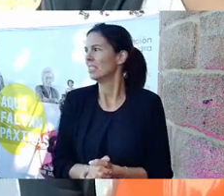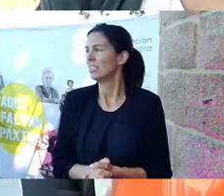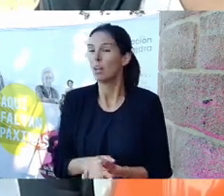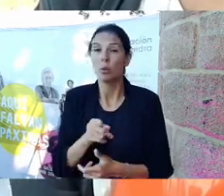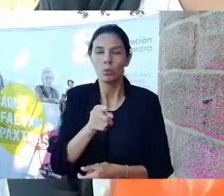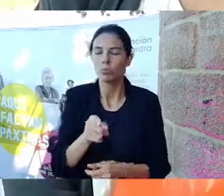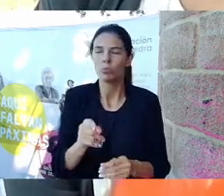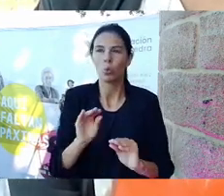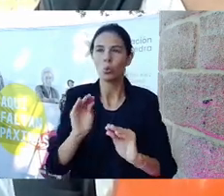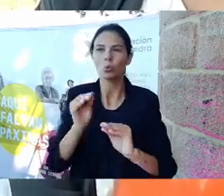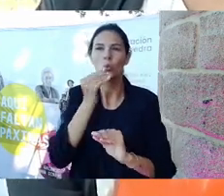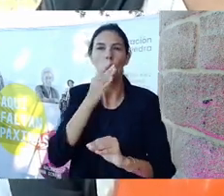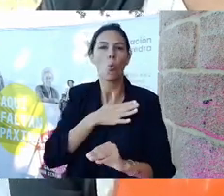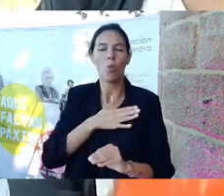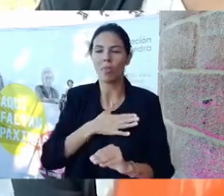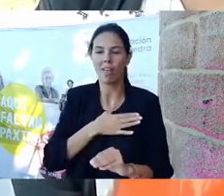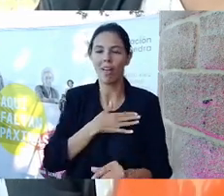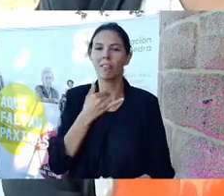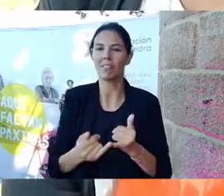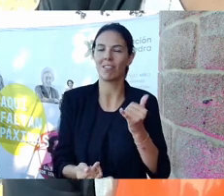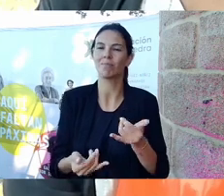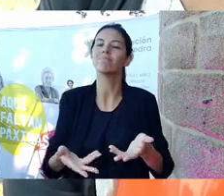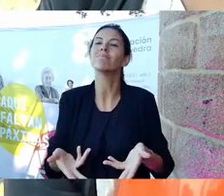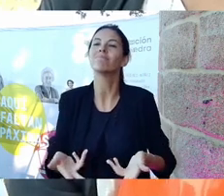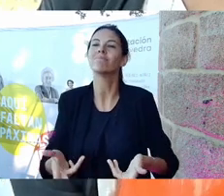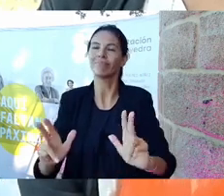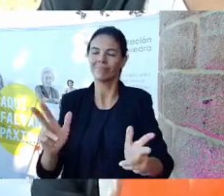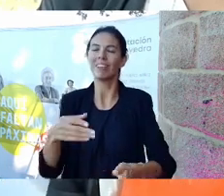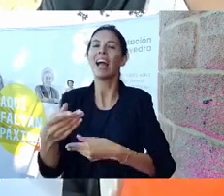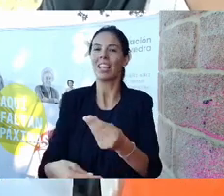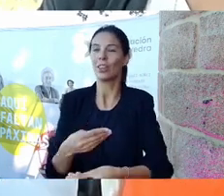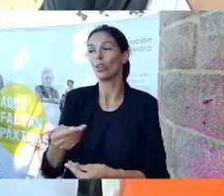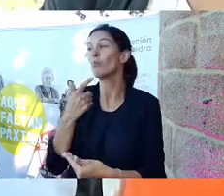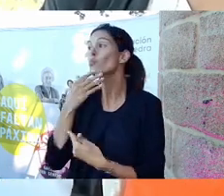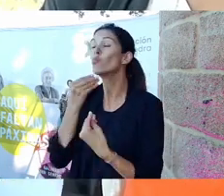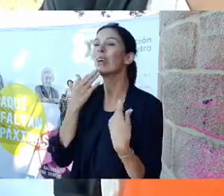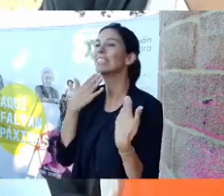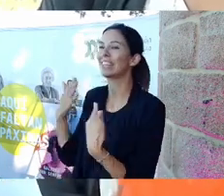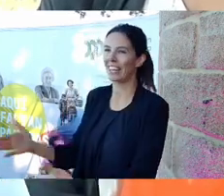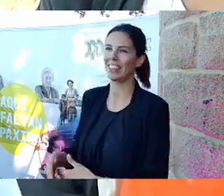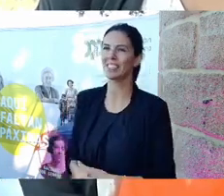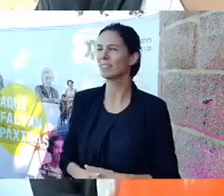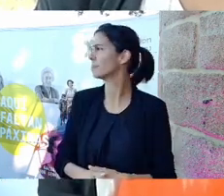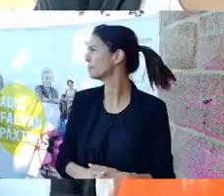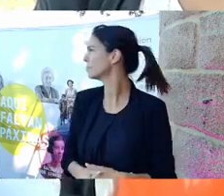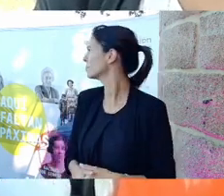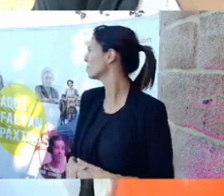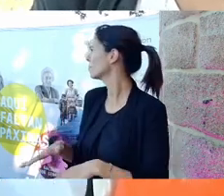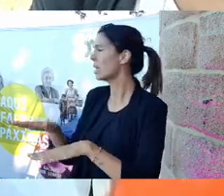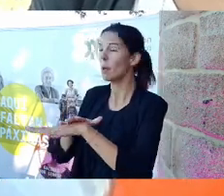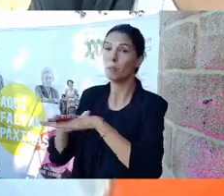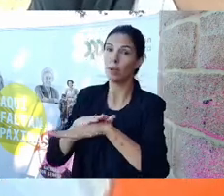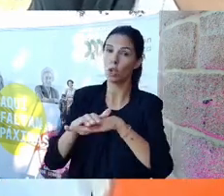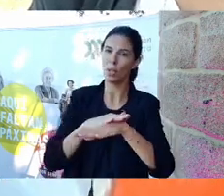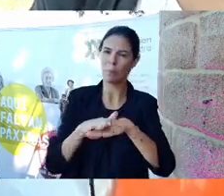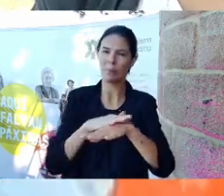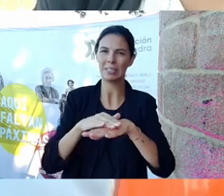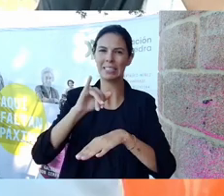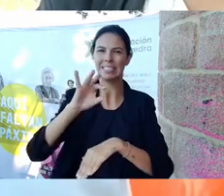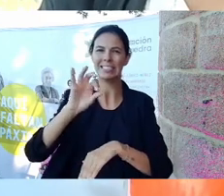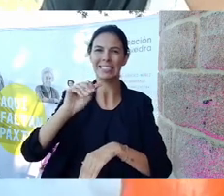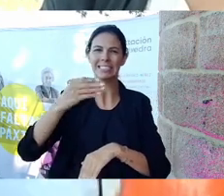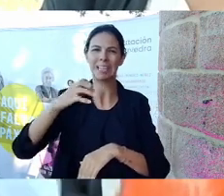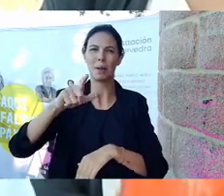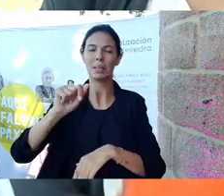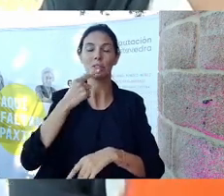a súa enorme xenerosidade fixo posible isto. Agradezo xo moitísimo.